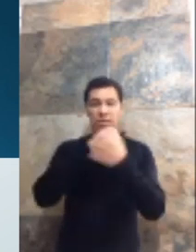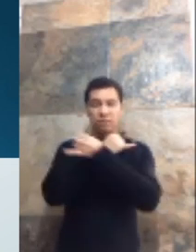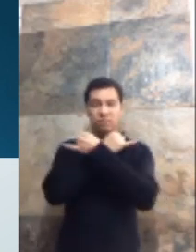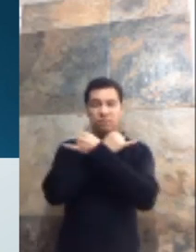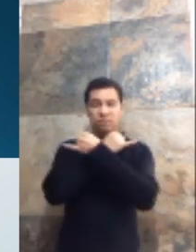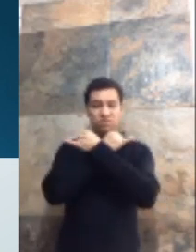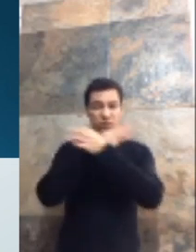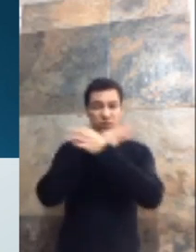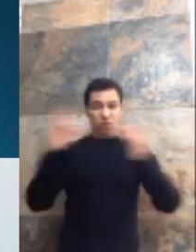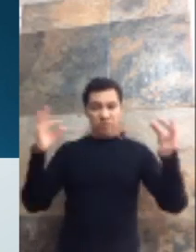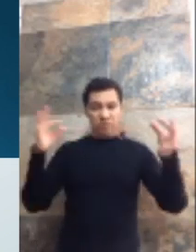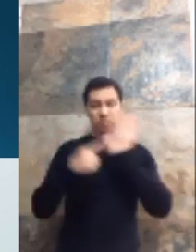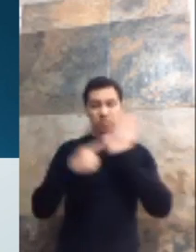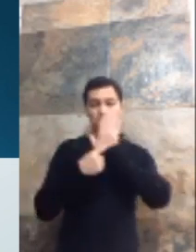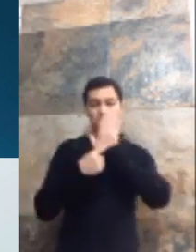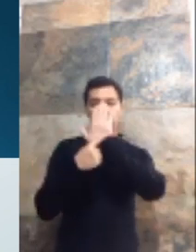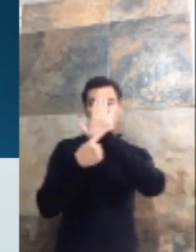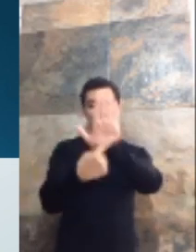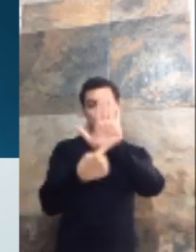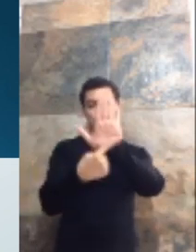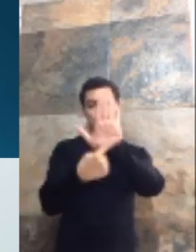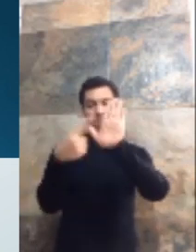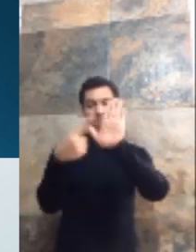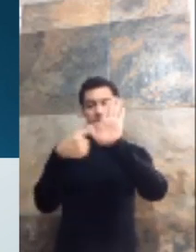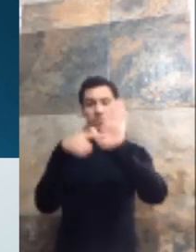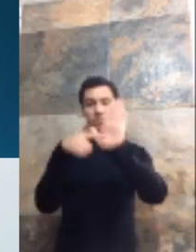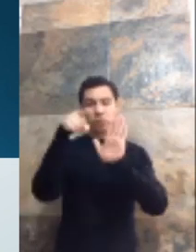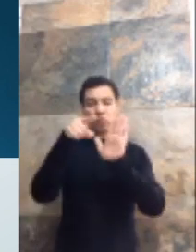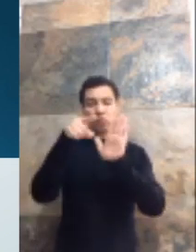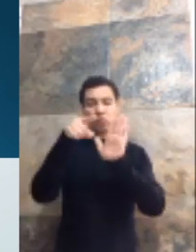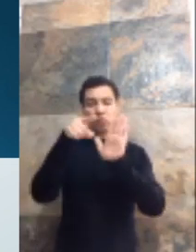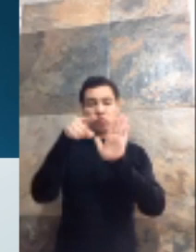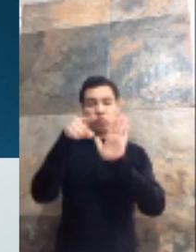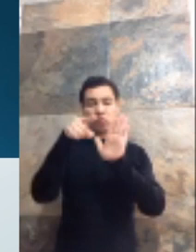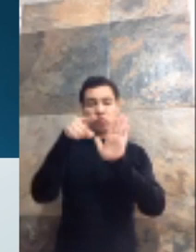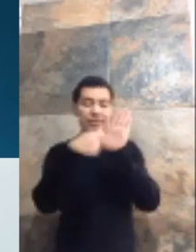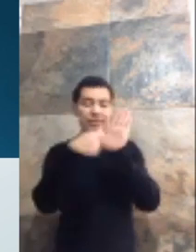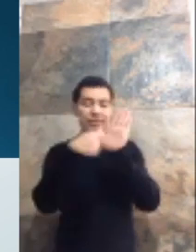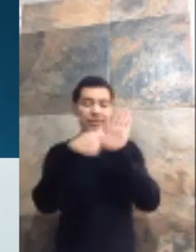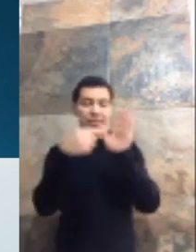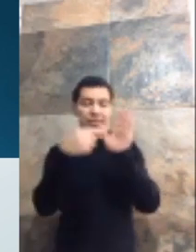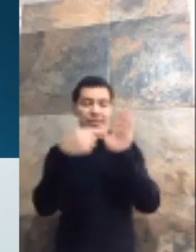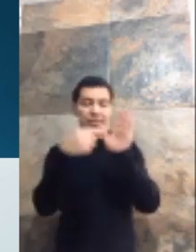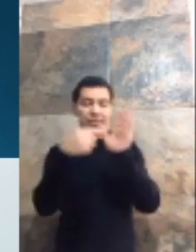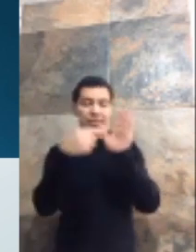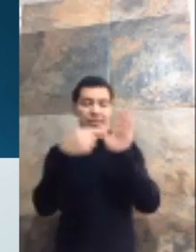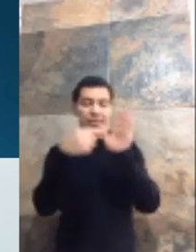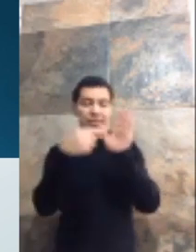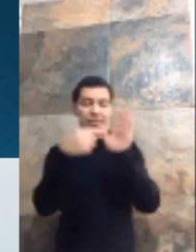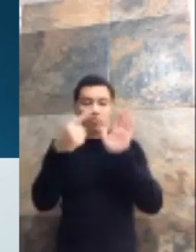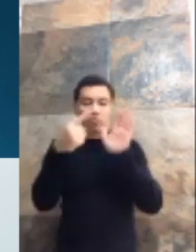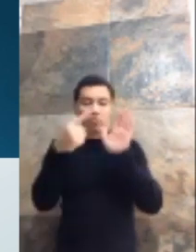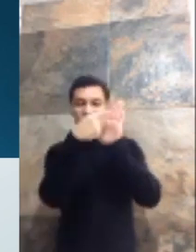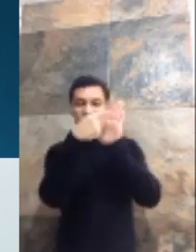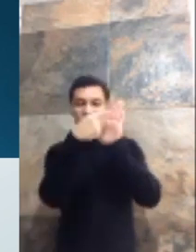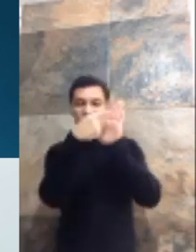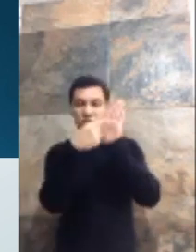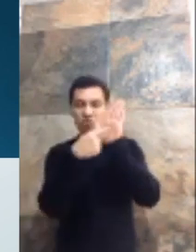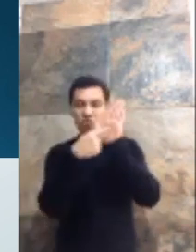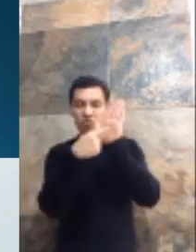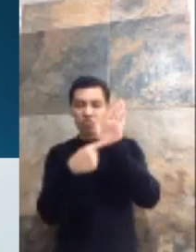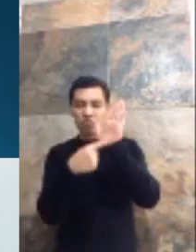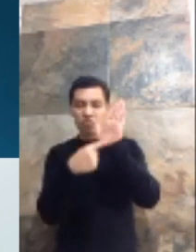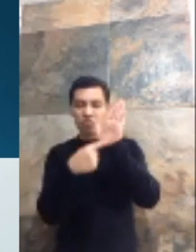de la UNAM va a publicar números, pero básicamente se trata de ver qué tipo de queja fue la más frecuente, cómo se atendió y